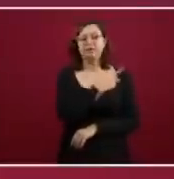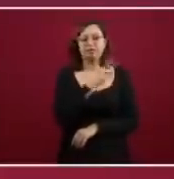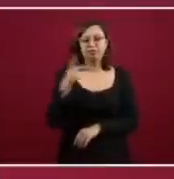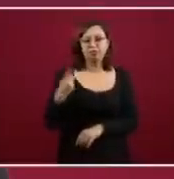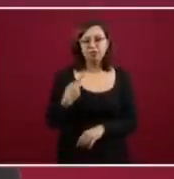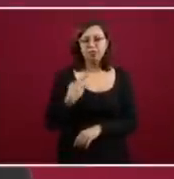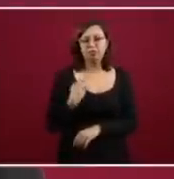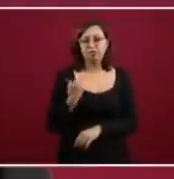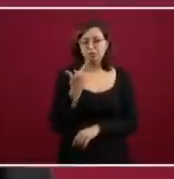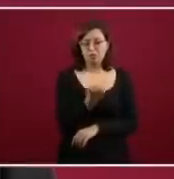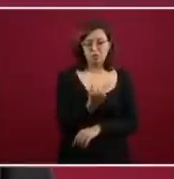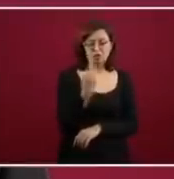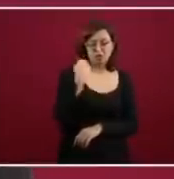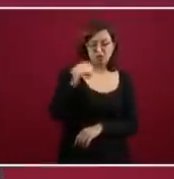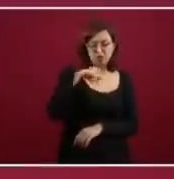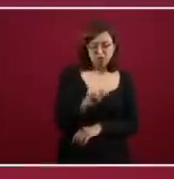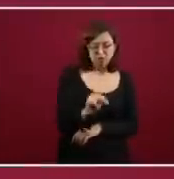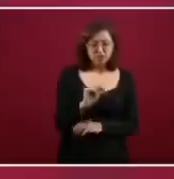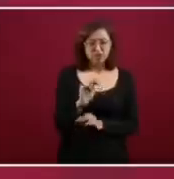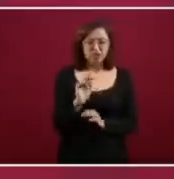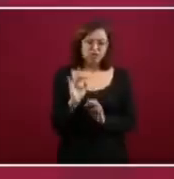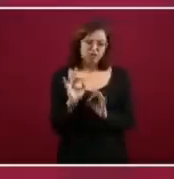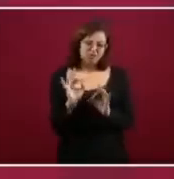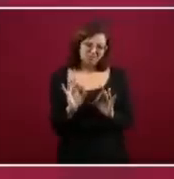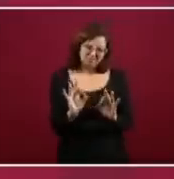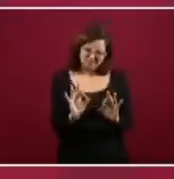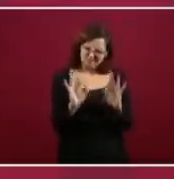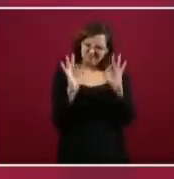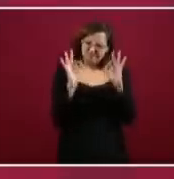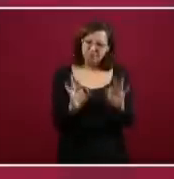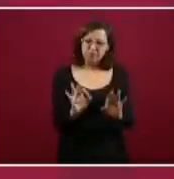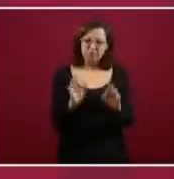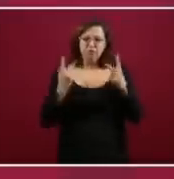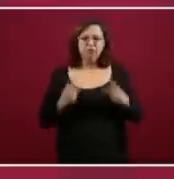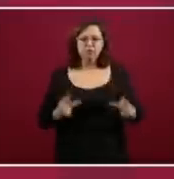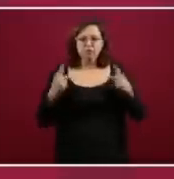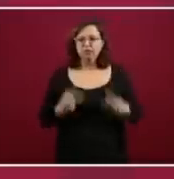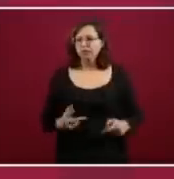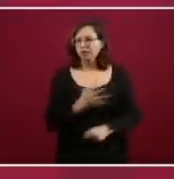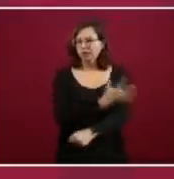nacional con gente honesta